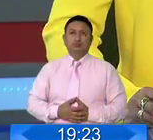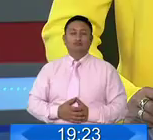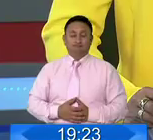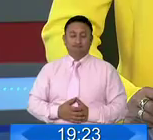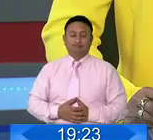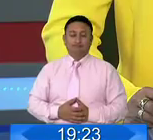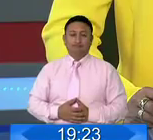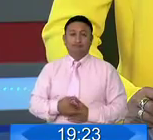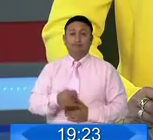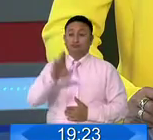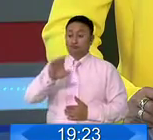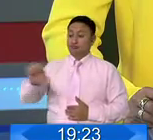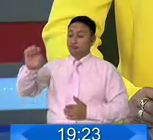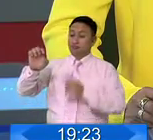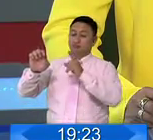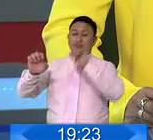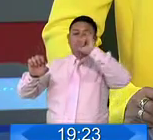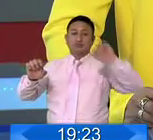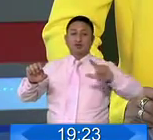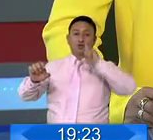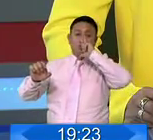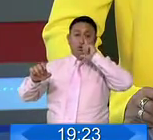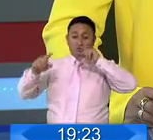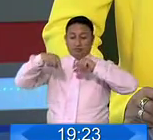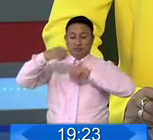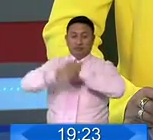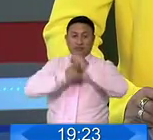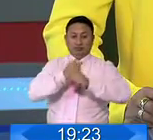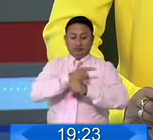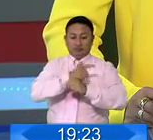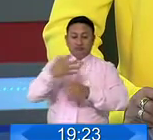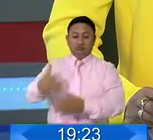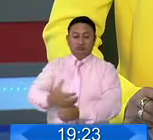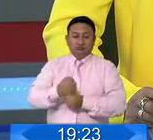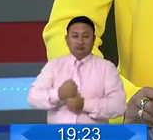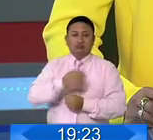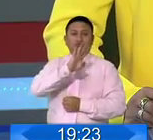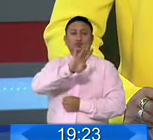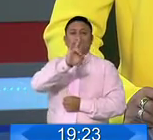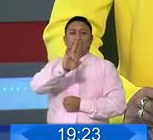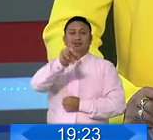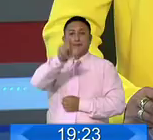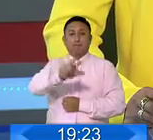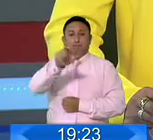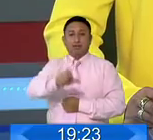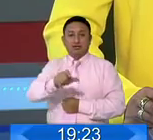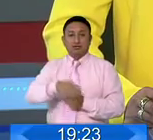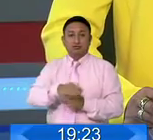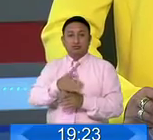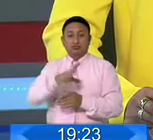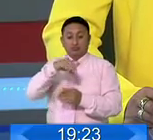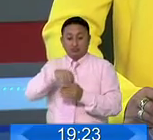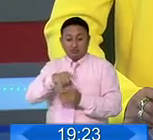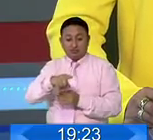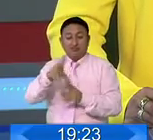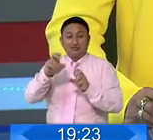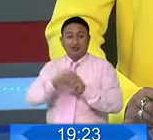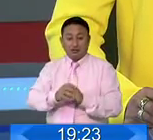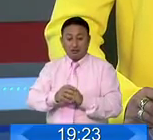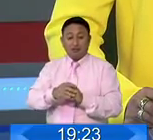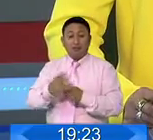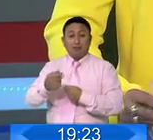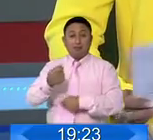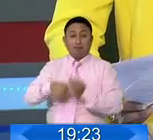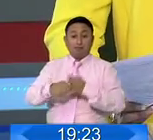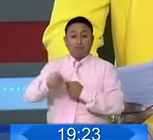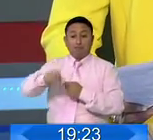Así es, de enero a julio de este año en el Ecuador se han rescatado a 47 personas inmersas en el delito de trata de